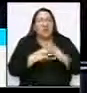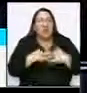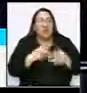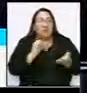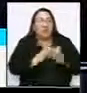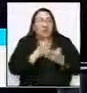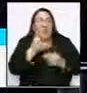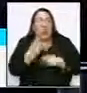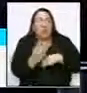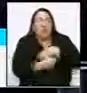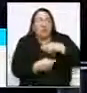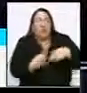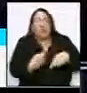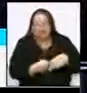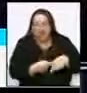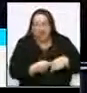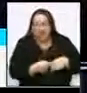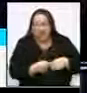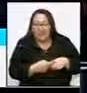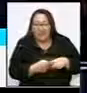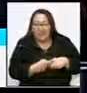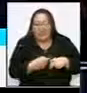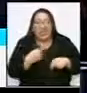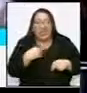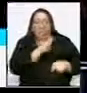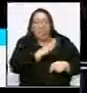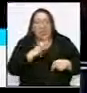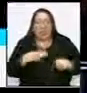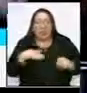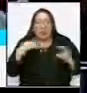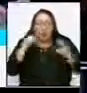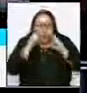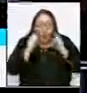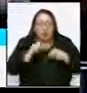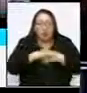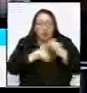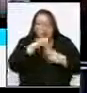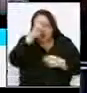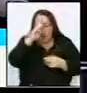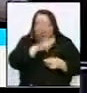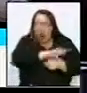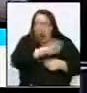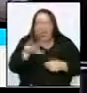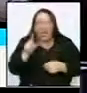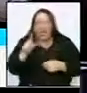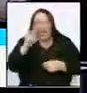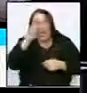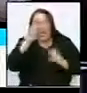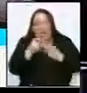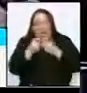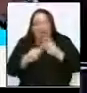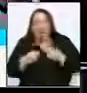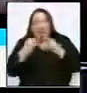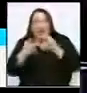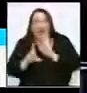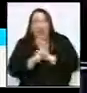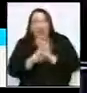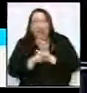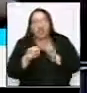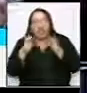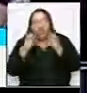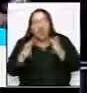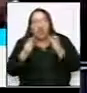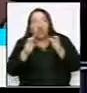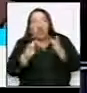la segunda vuelta, el mandato de gobernar, y los congresistas el mandato no solamente de legislar, sino de ejercer